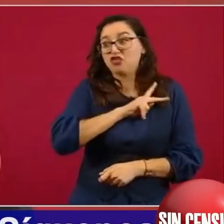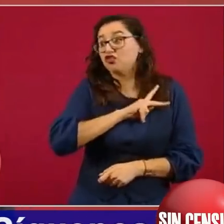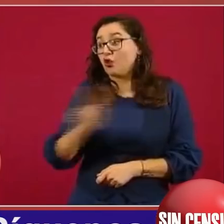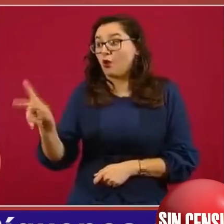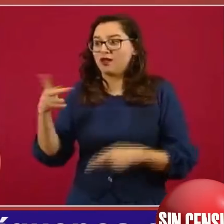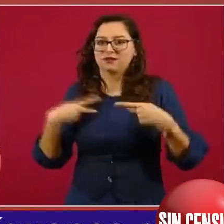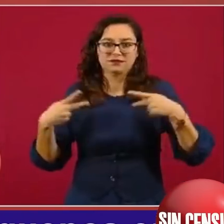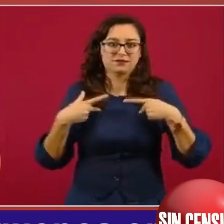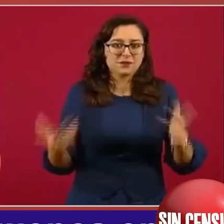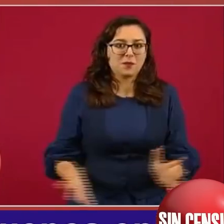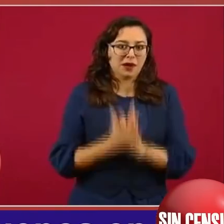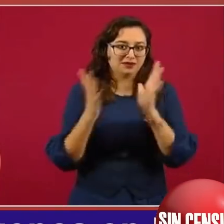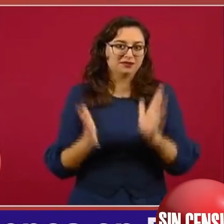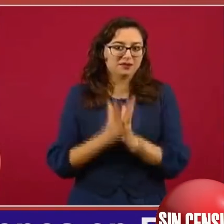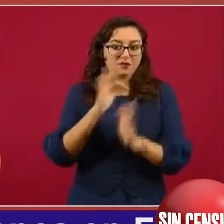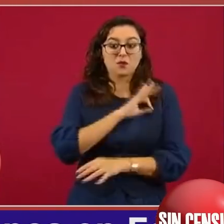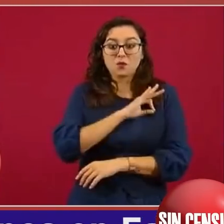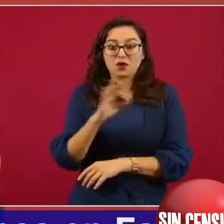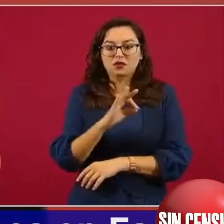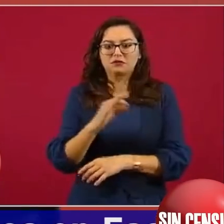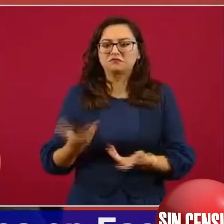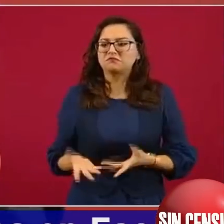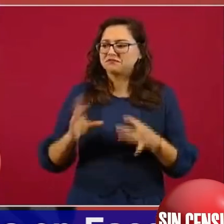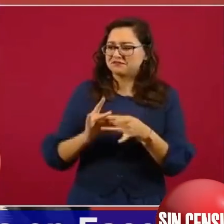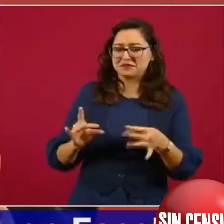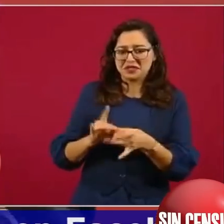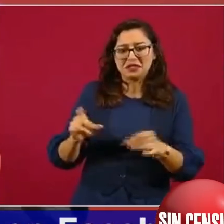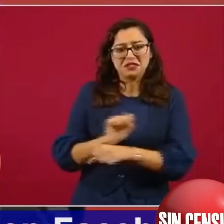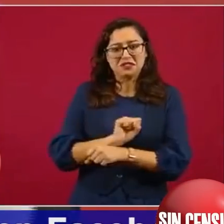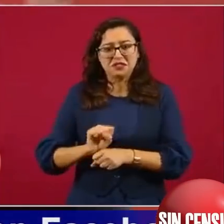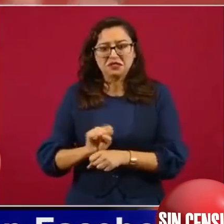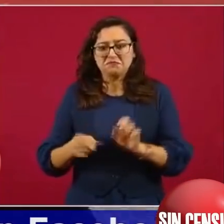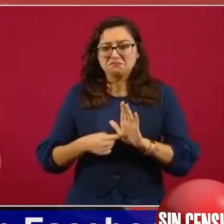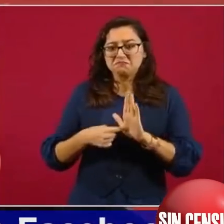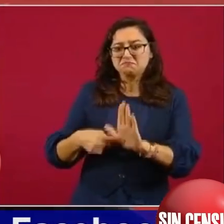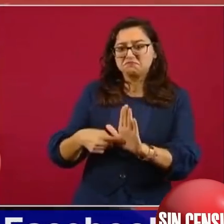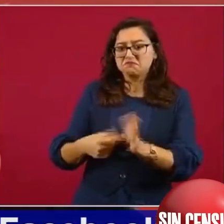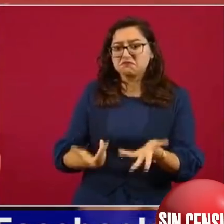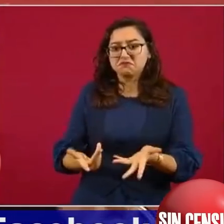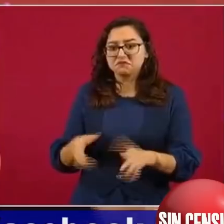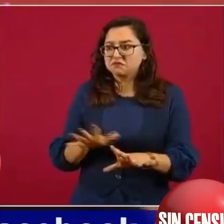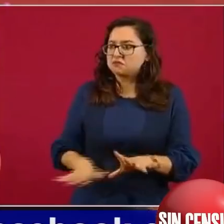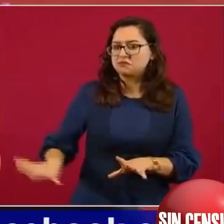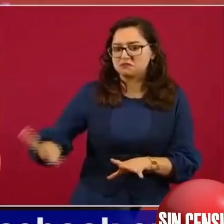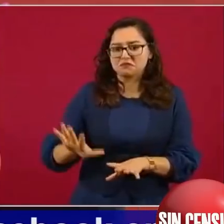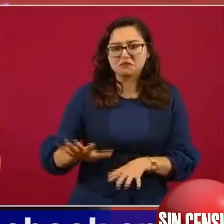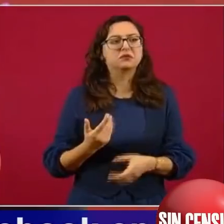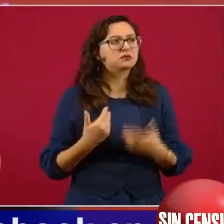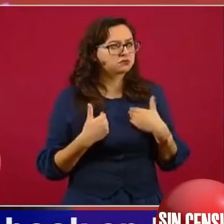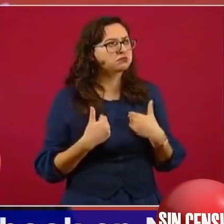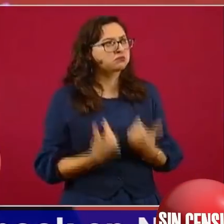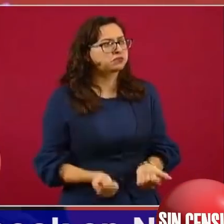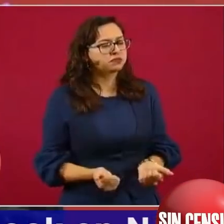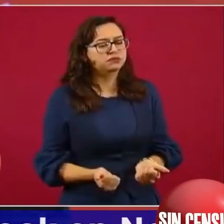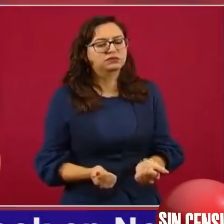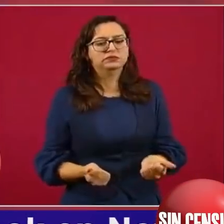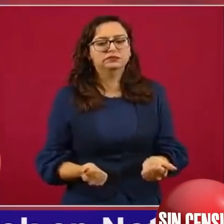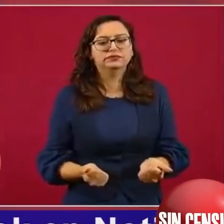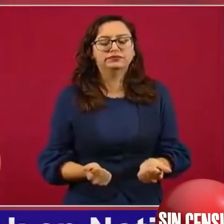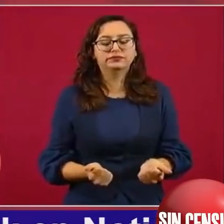Si aquí se explica de manera sencilla o en los foros, la gente va a saber.